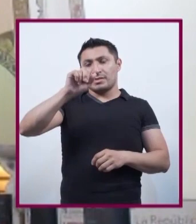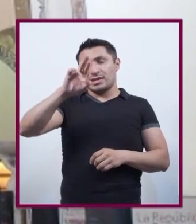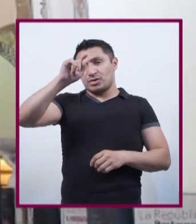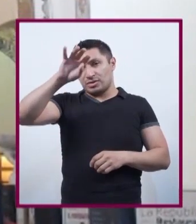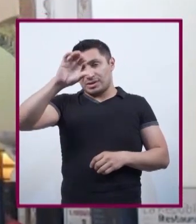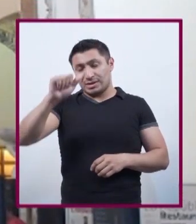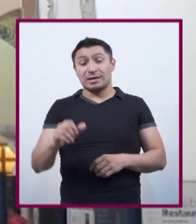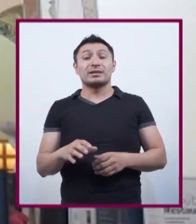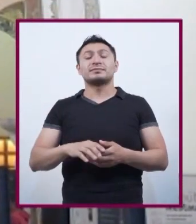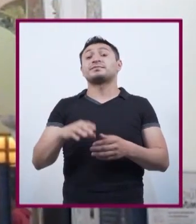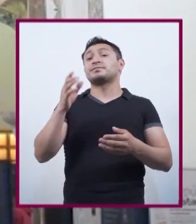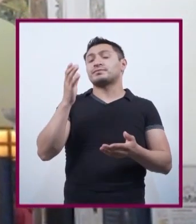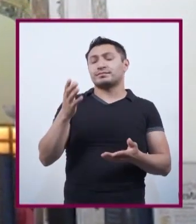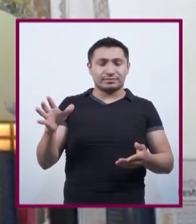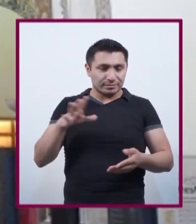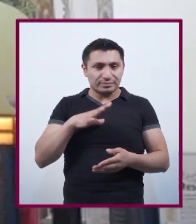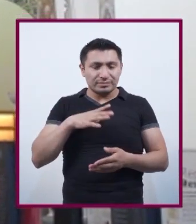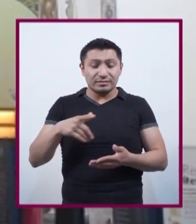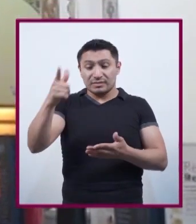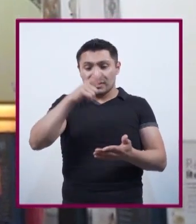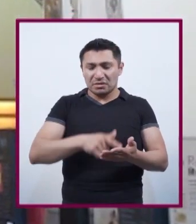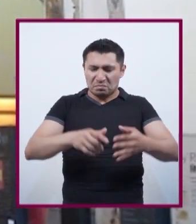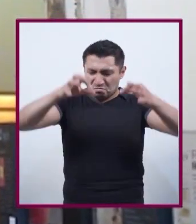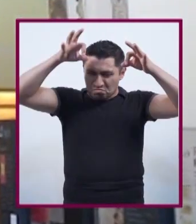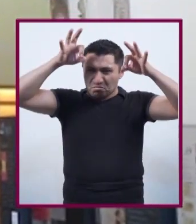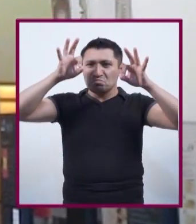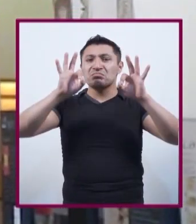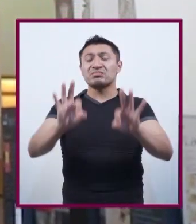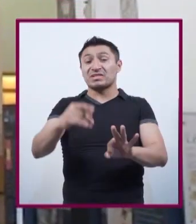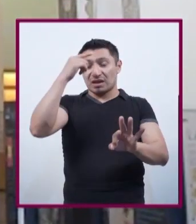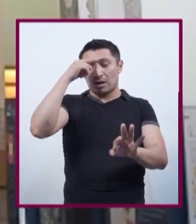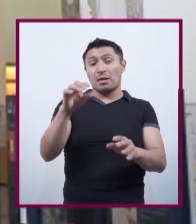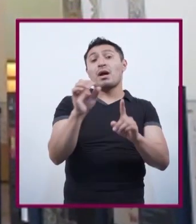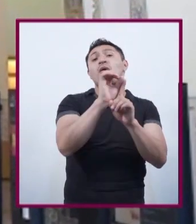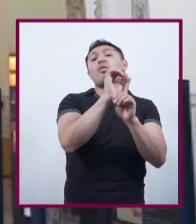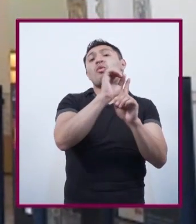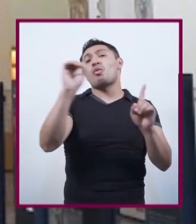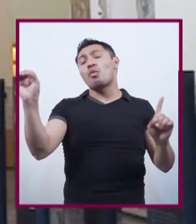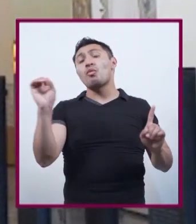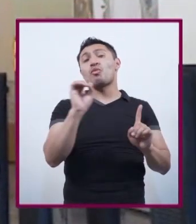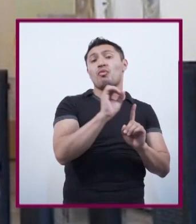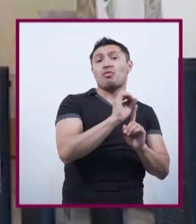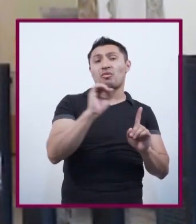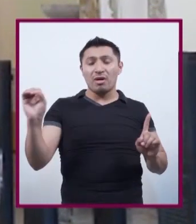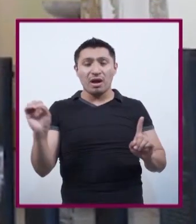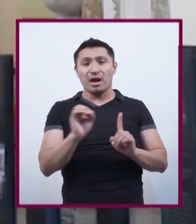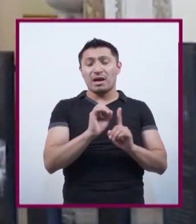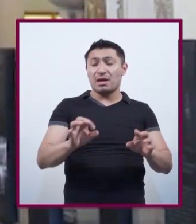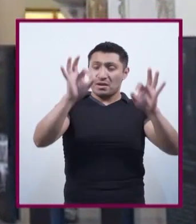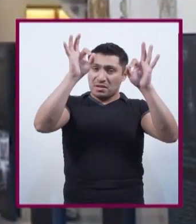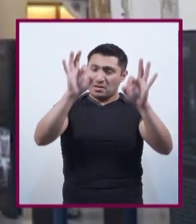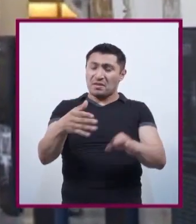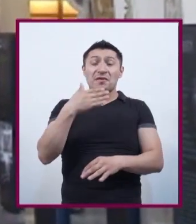de hemeroteca en la Capilla de la Tercera Orden, que permitió contar con un sitio más adecuado para organizar mejor el